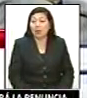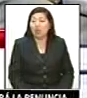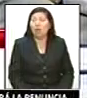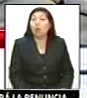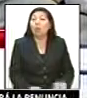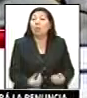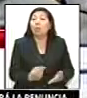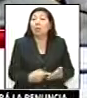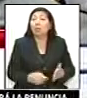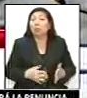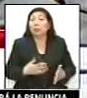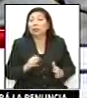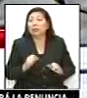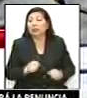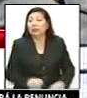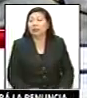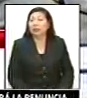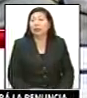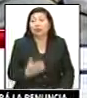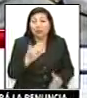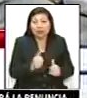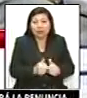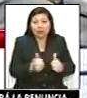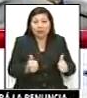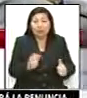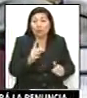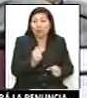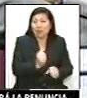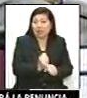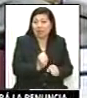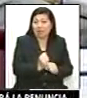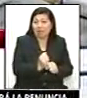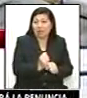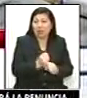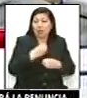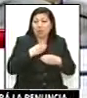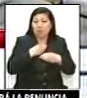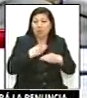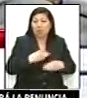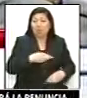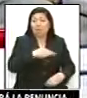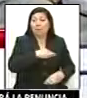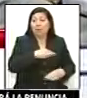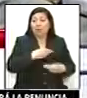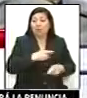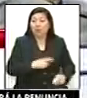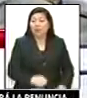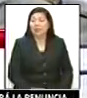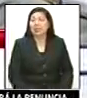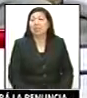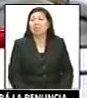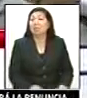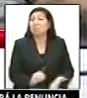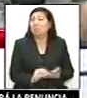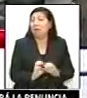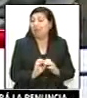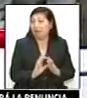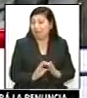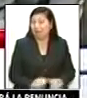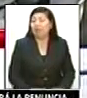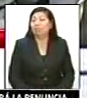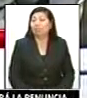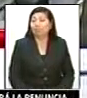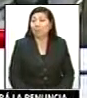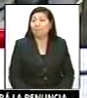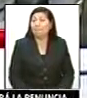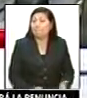¿cómo es que pueden ser separados de sus cargos los miembros del Ministerio Público? Está clarísimo eso